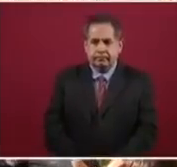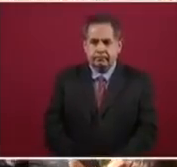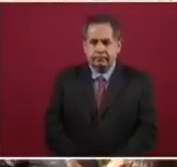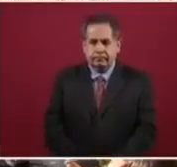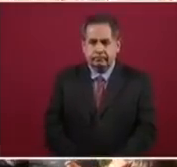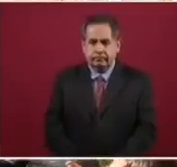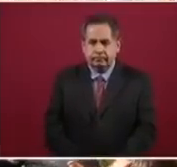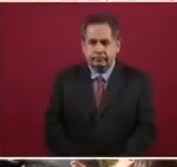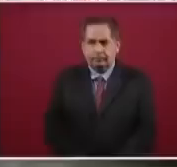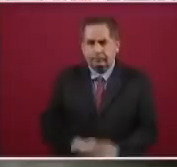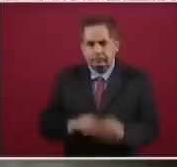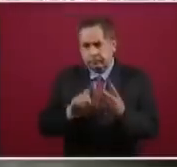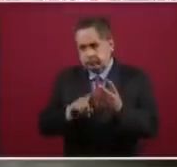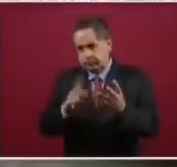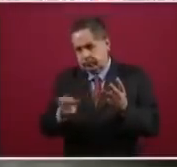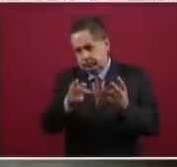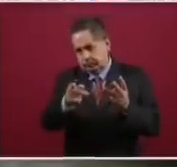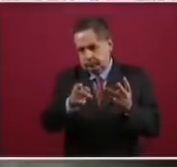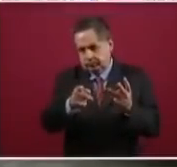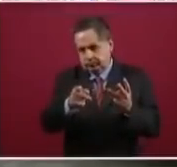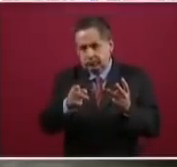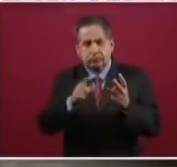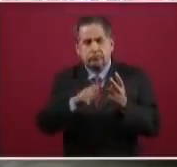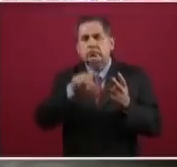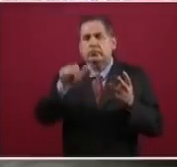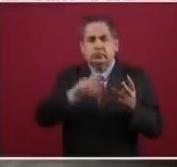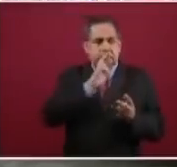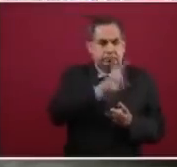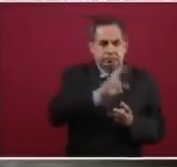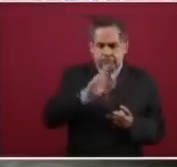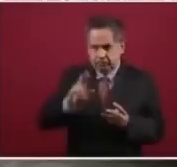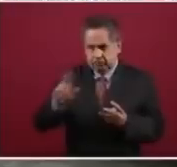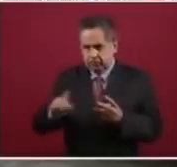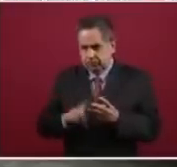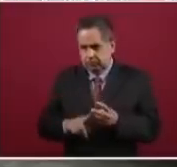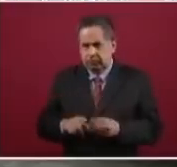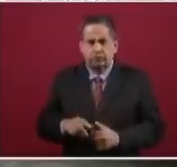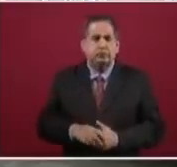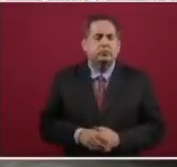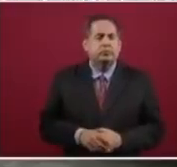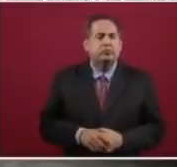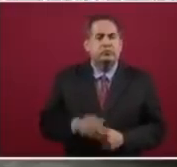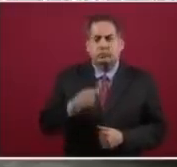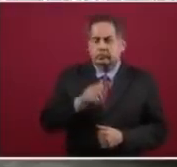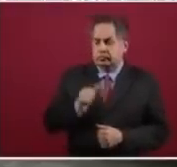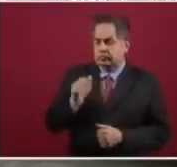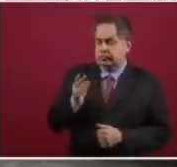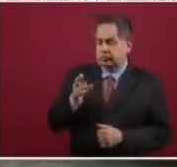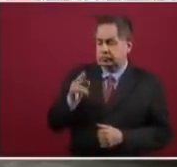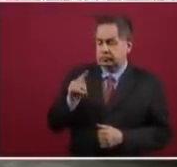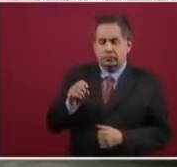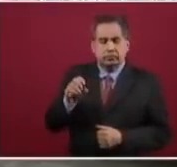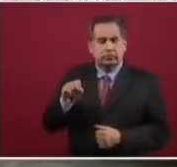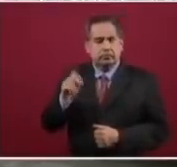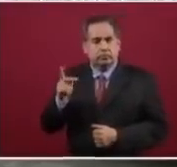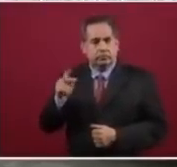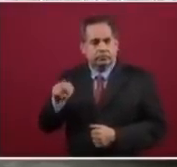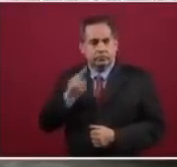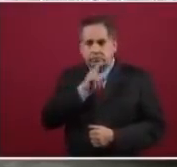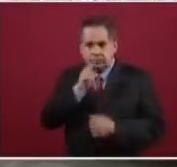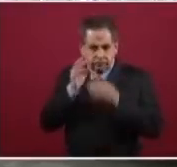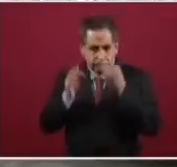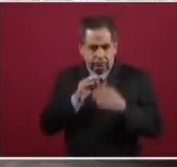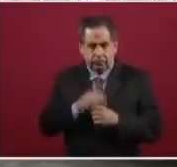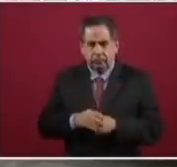había otra pregunta por acá si quieren tomamos esa y respondemos a esas tres iglesias de noticias un par de preguntas la primera